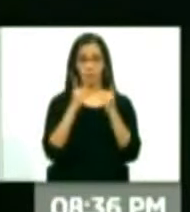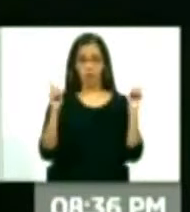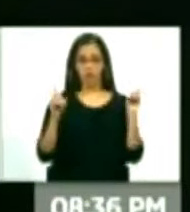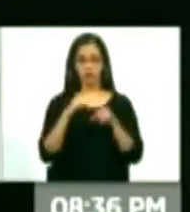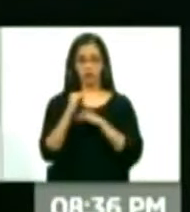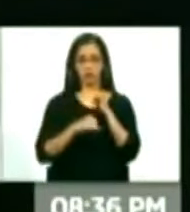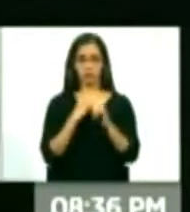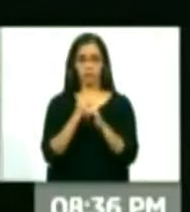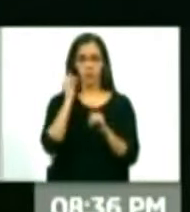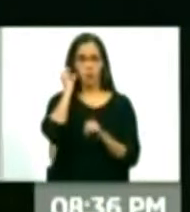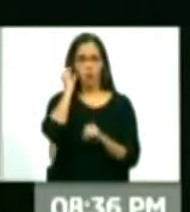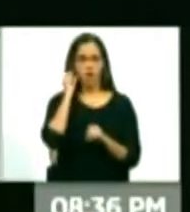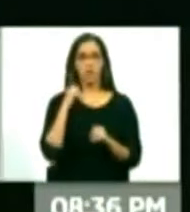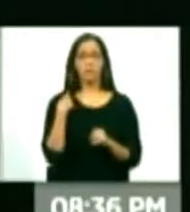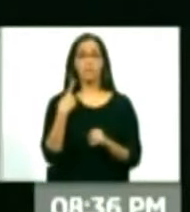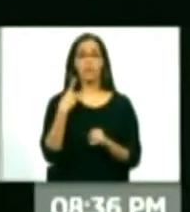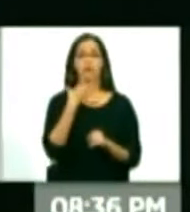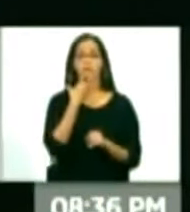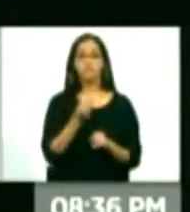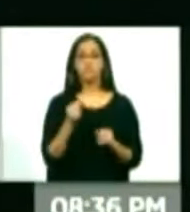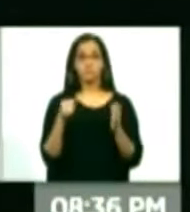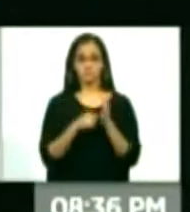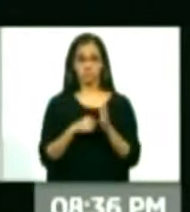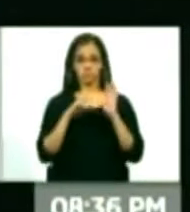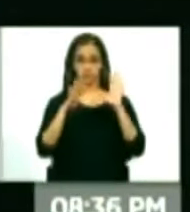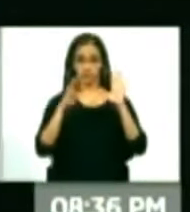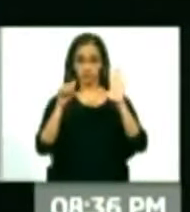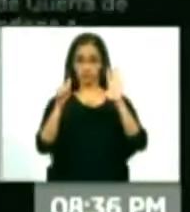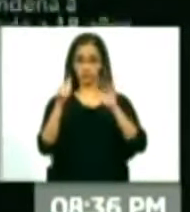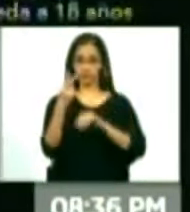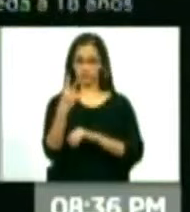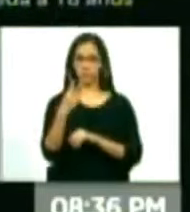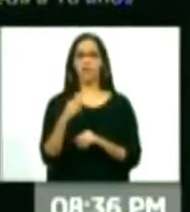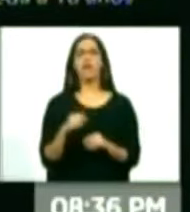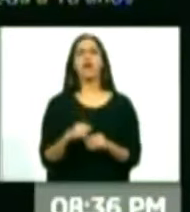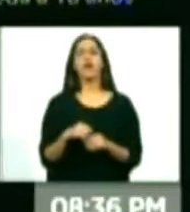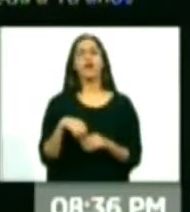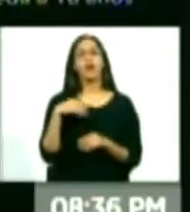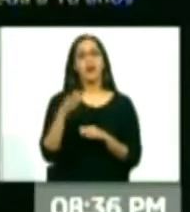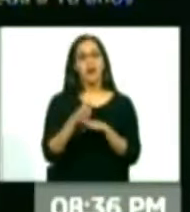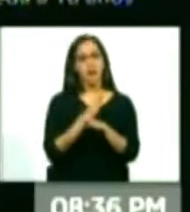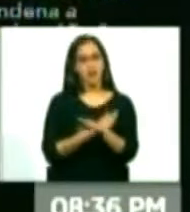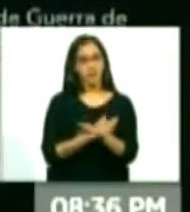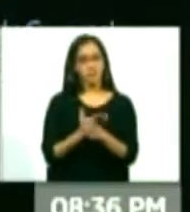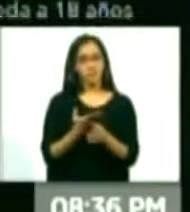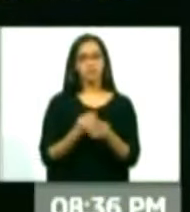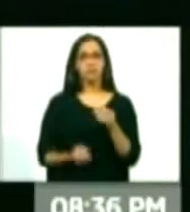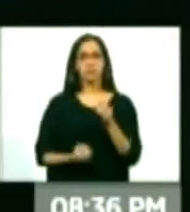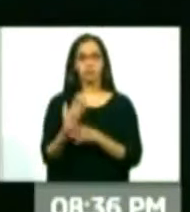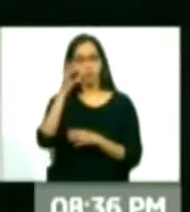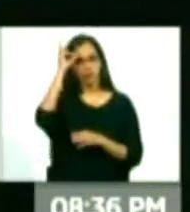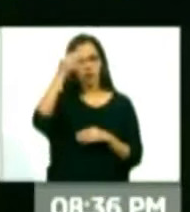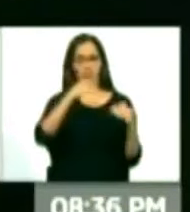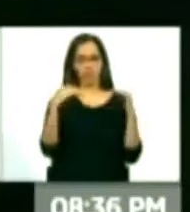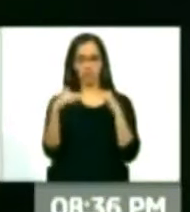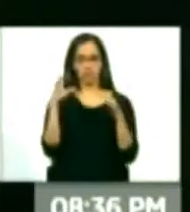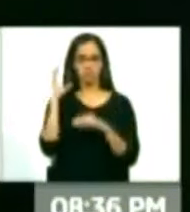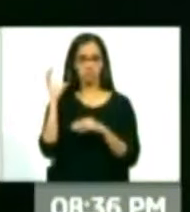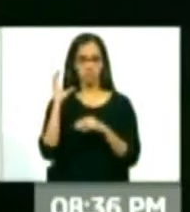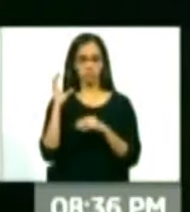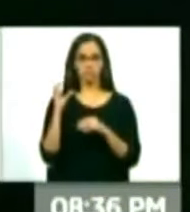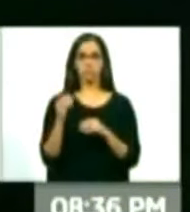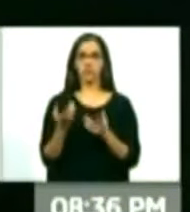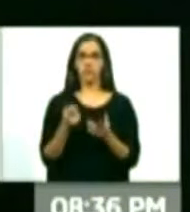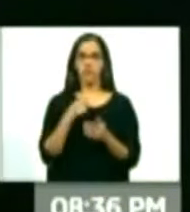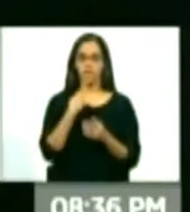Mujeres. 1 de diciembre de 1962, hace 58 años, el Consejo de Guerra de Caracas condena a Fabricio